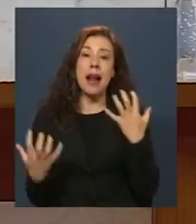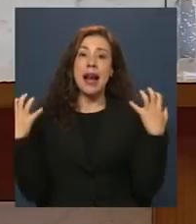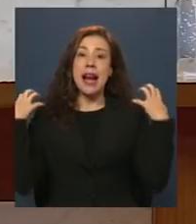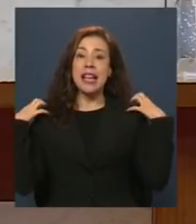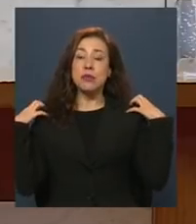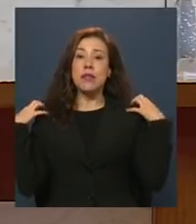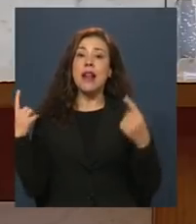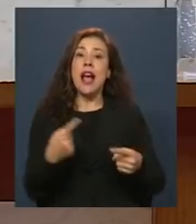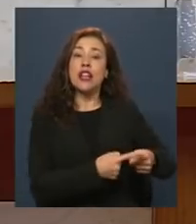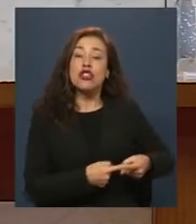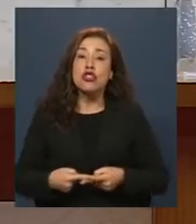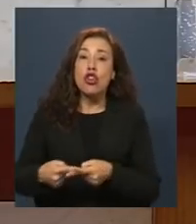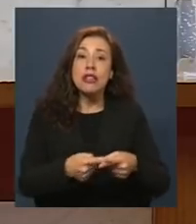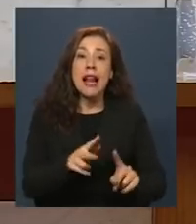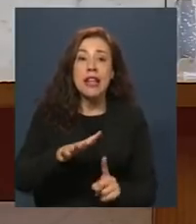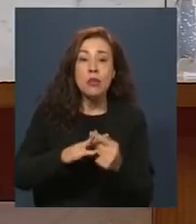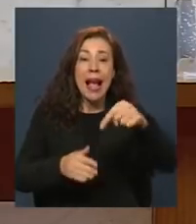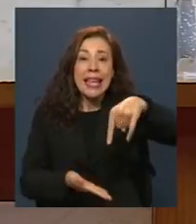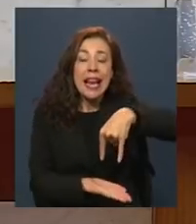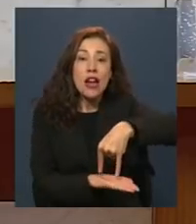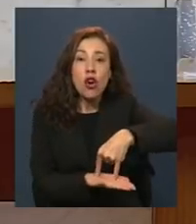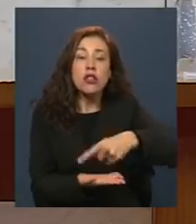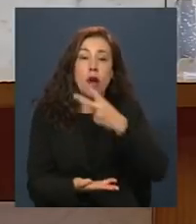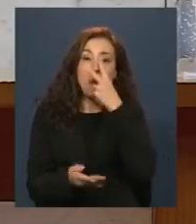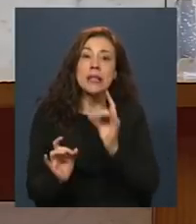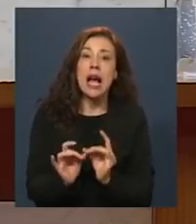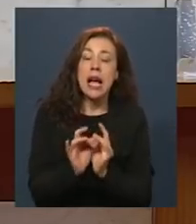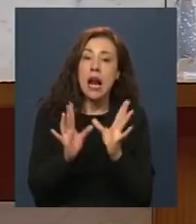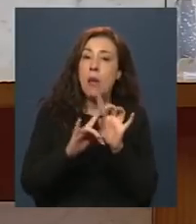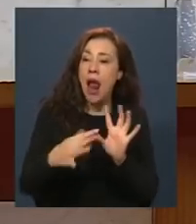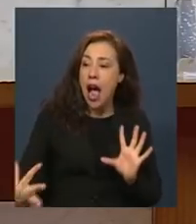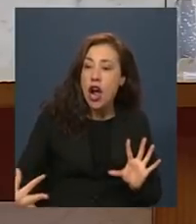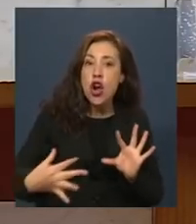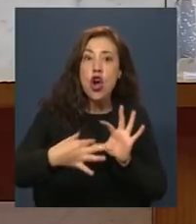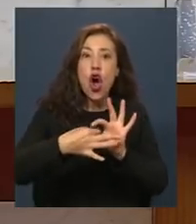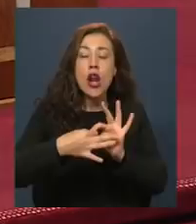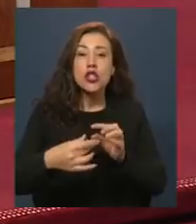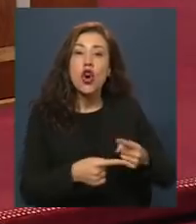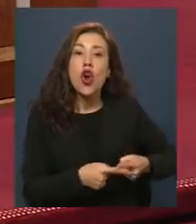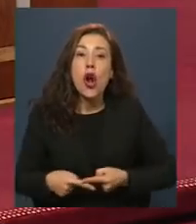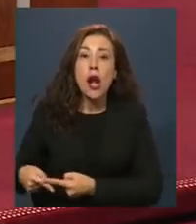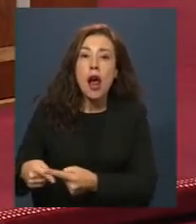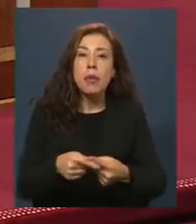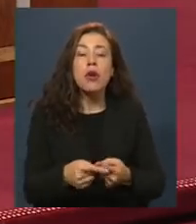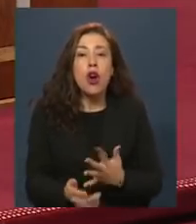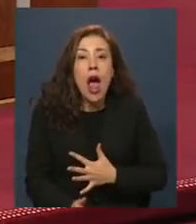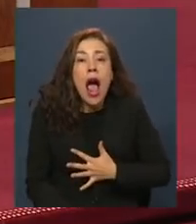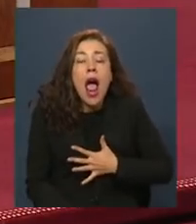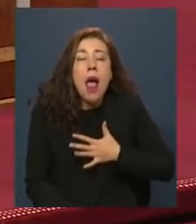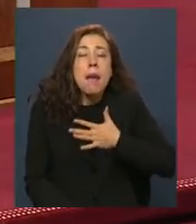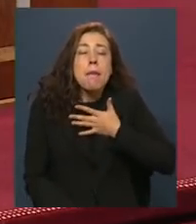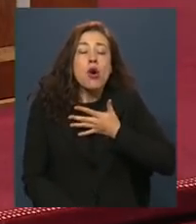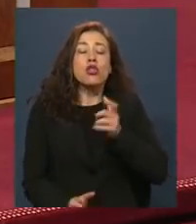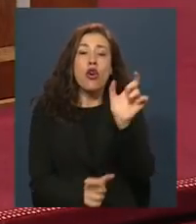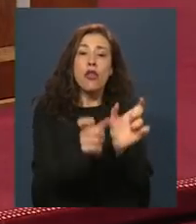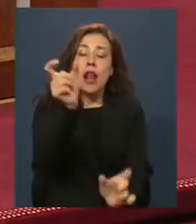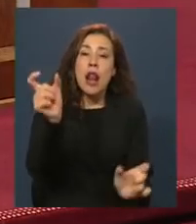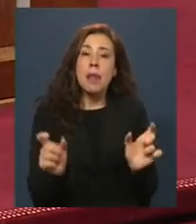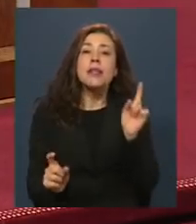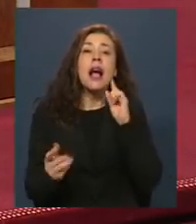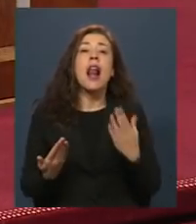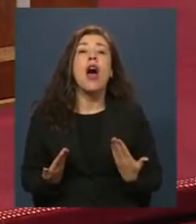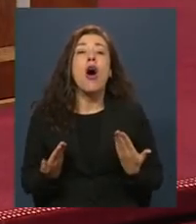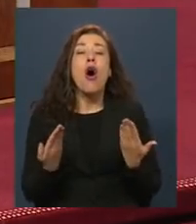desde el Parlamento. Una muestra elocuente de la reconexión de la política con las emociones de las personas, la